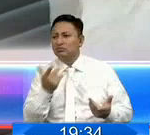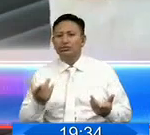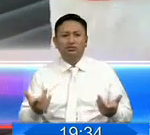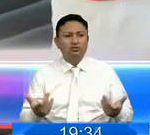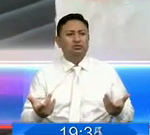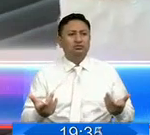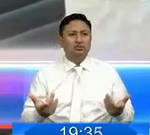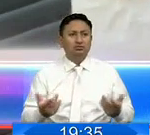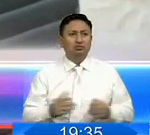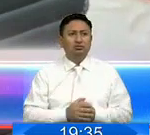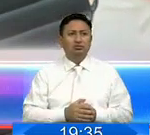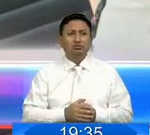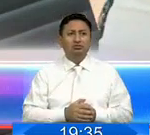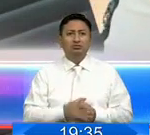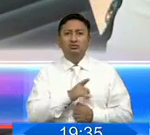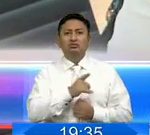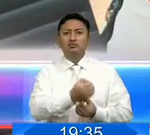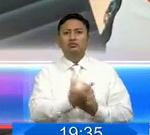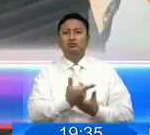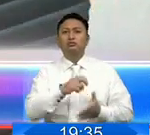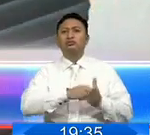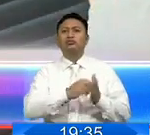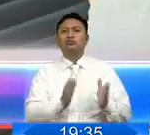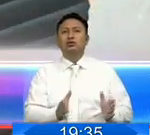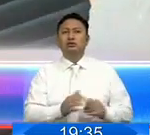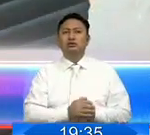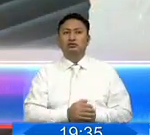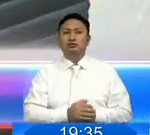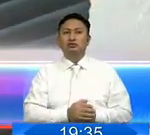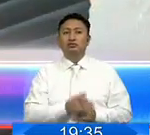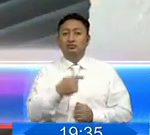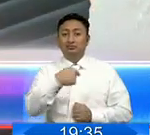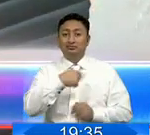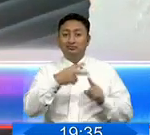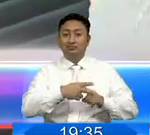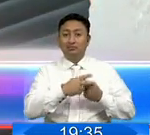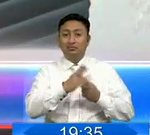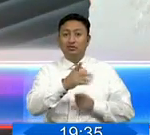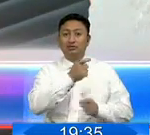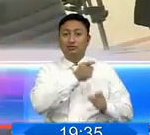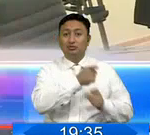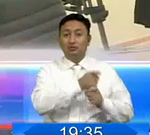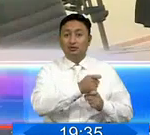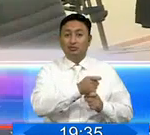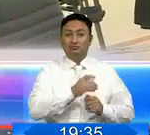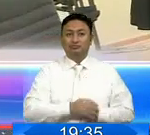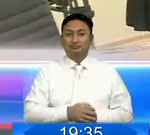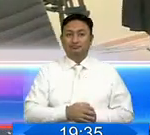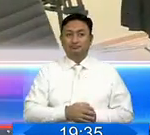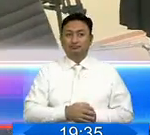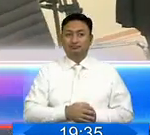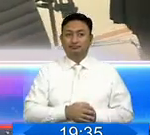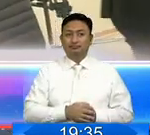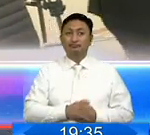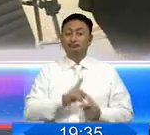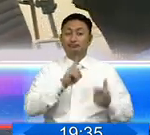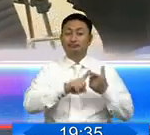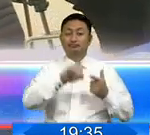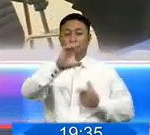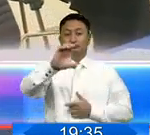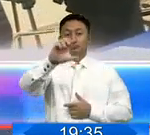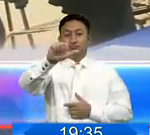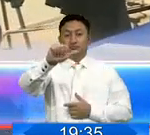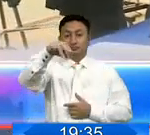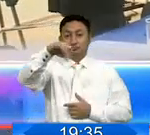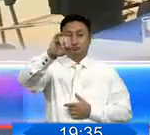¿quién? Levánteme en un informe de Contraloría. La persecución del correato. Posterior a ella se impugnó a Camila Moreno por